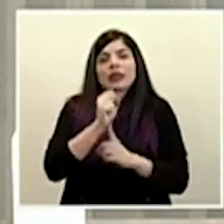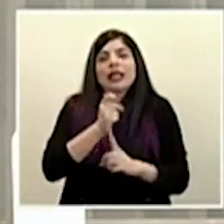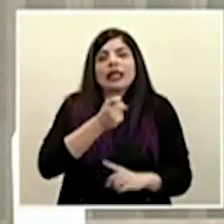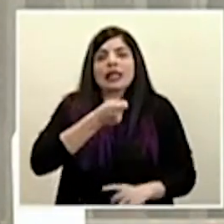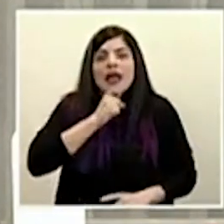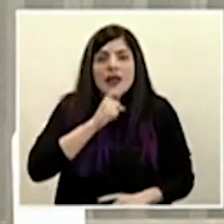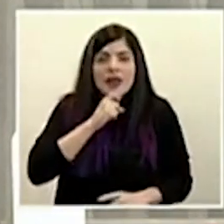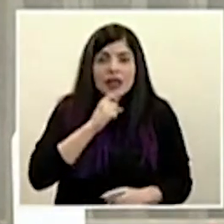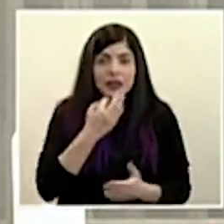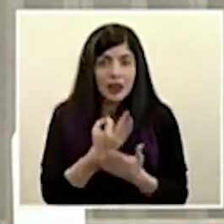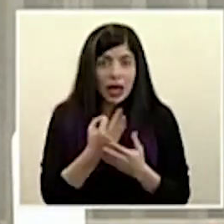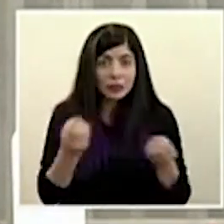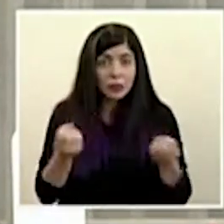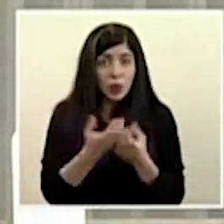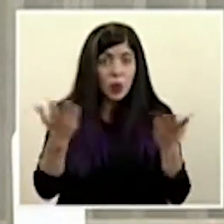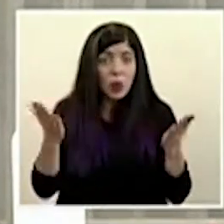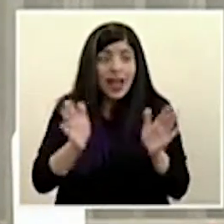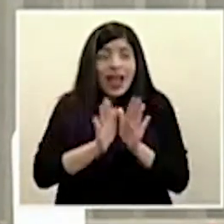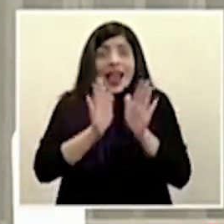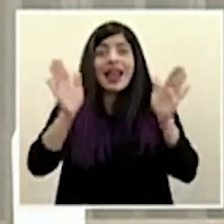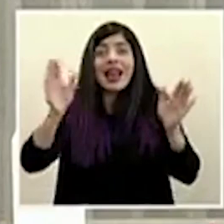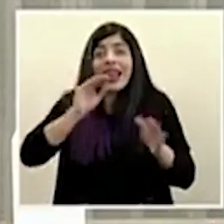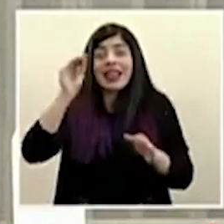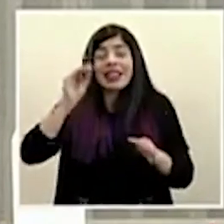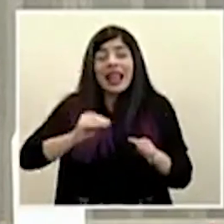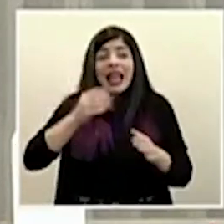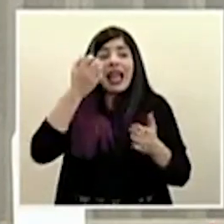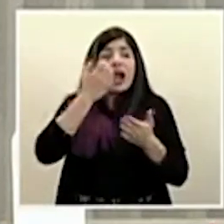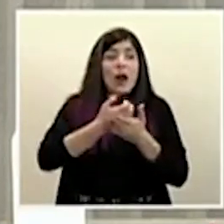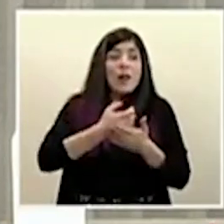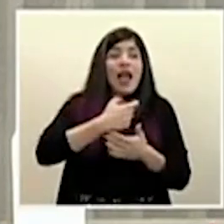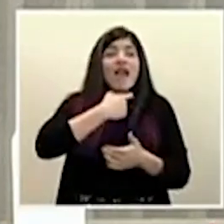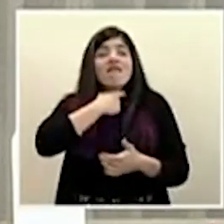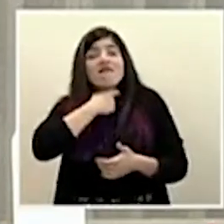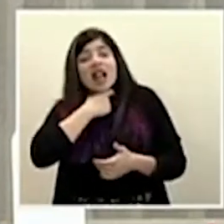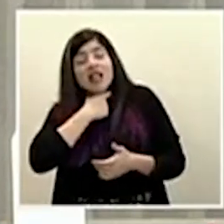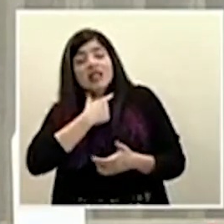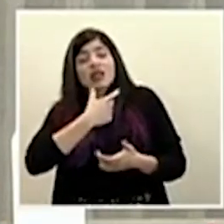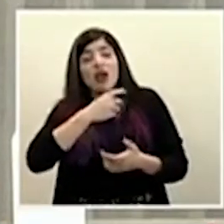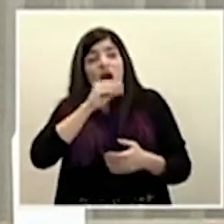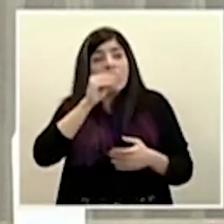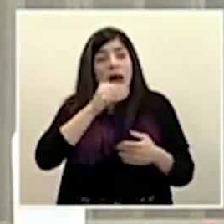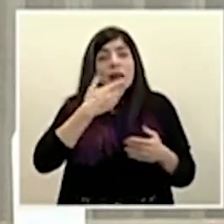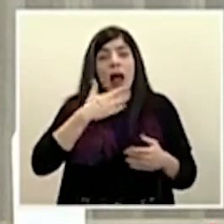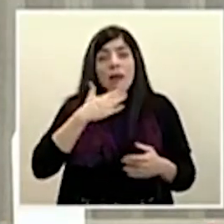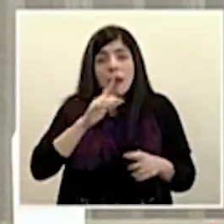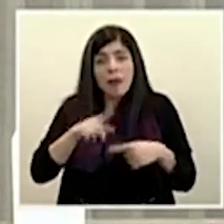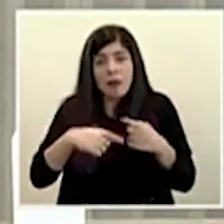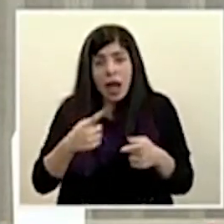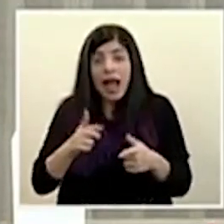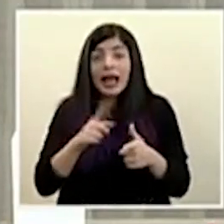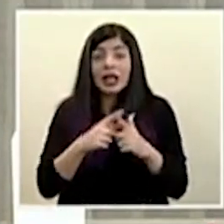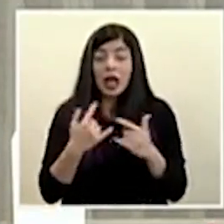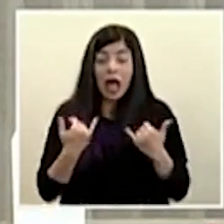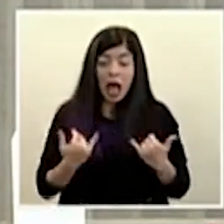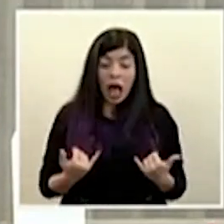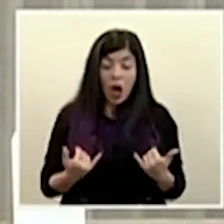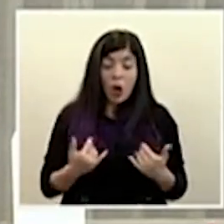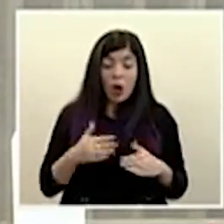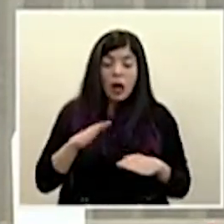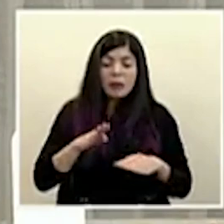difícil de las finanzas públicas y en general de las tasas de interés de la economía y la inflación y otros indicadores. Entonces, en este